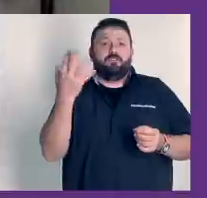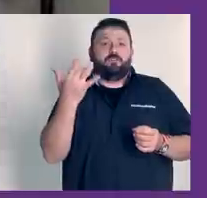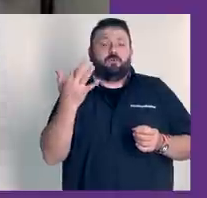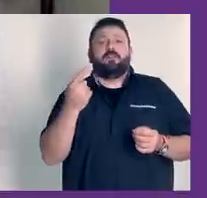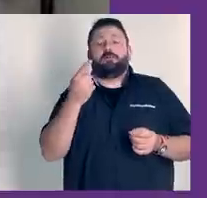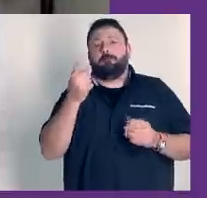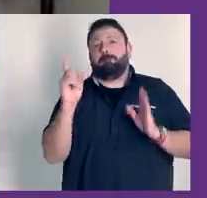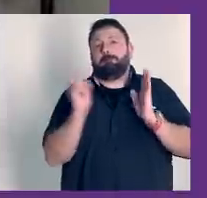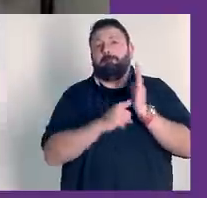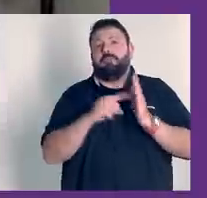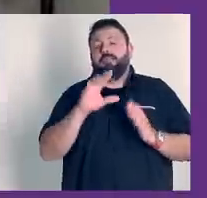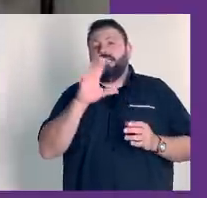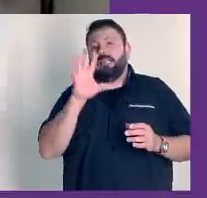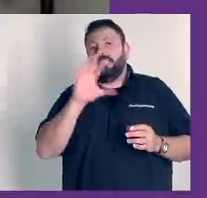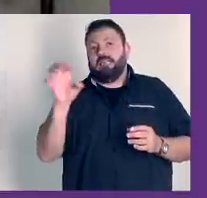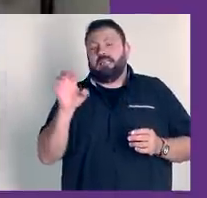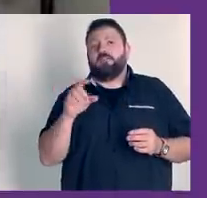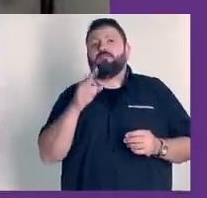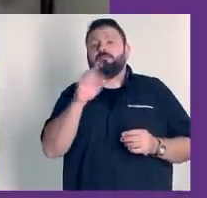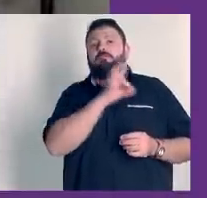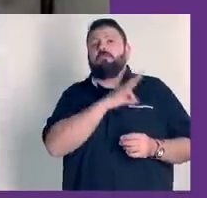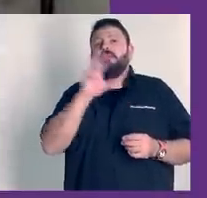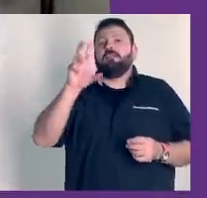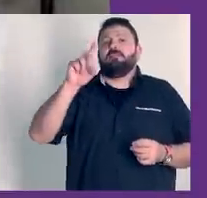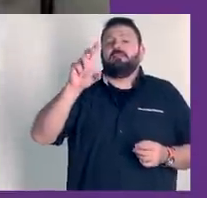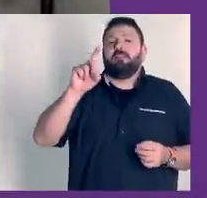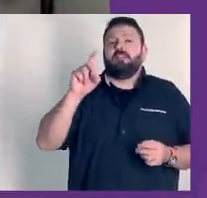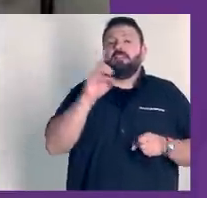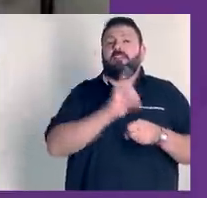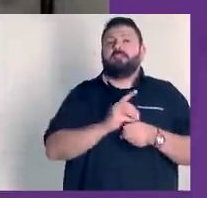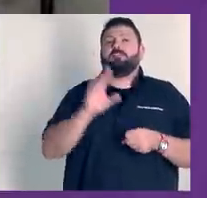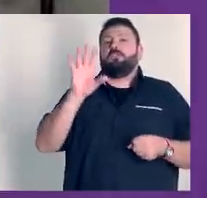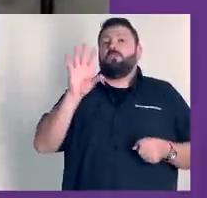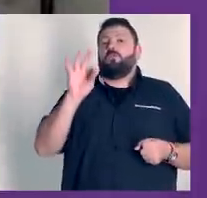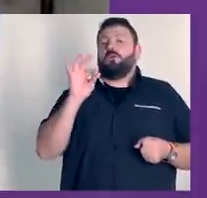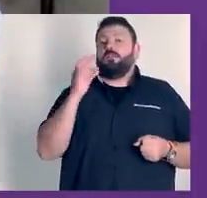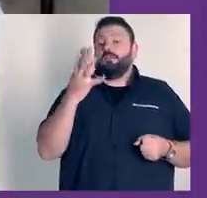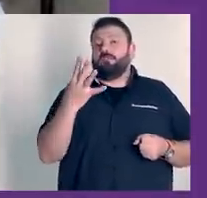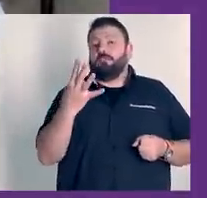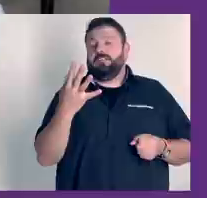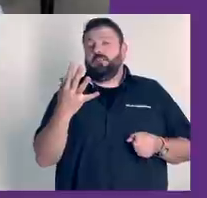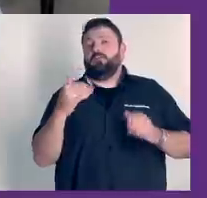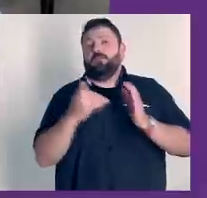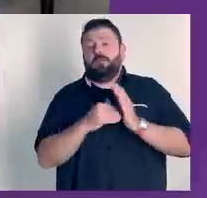son 1,500 pesos, que por 30 días son 45,000 pesos mexicanos o